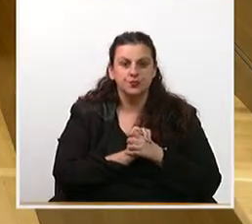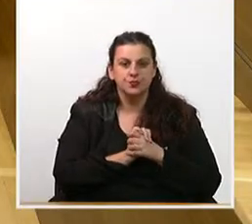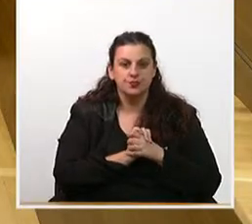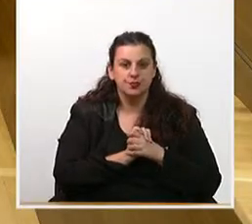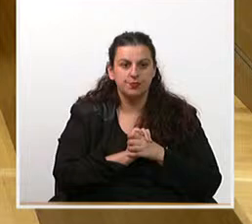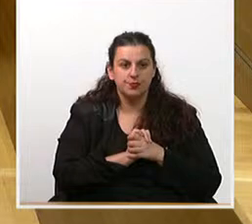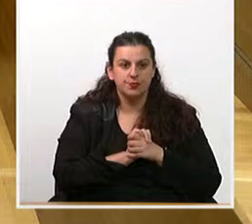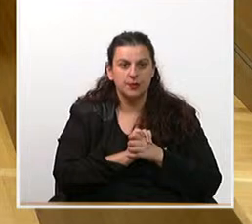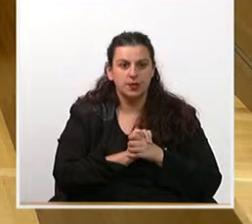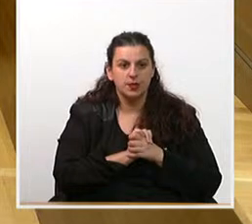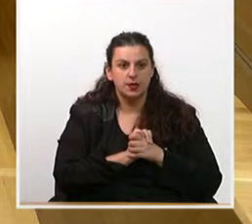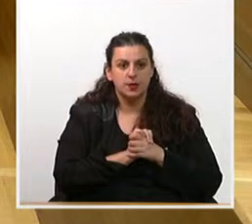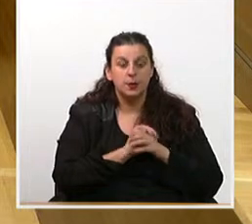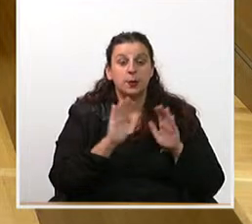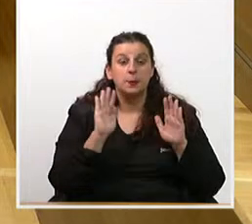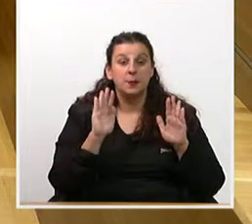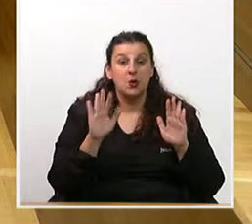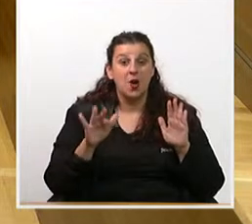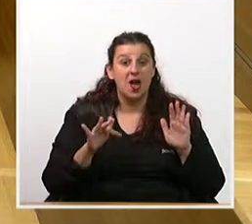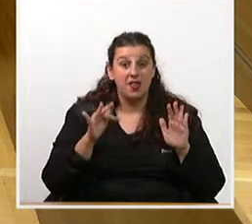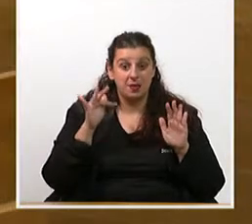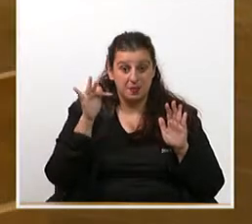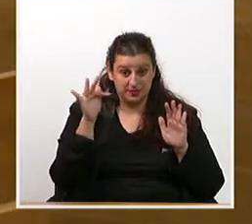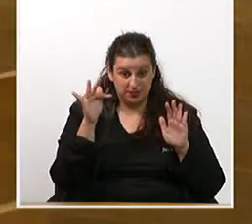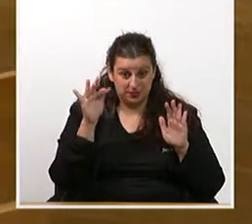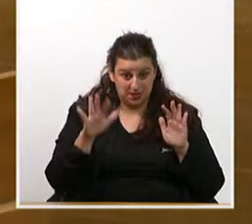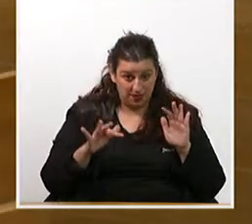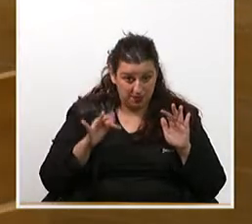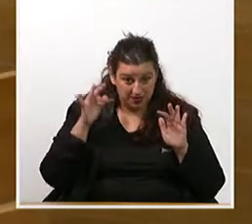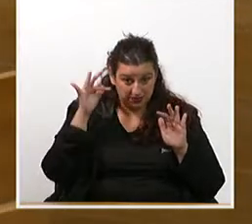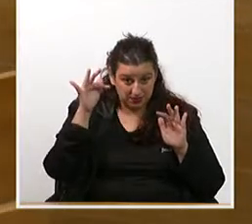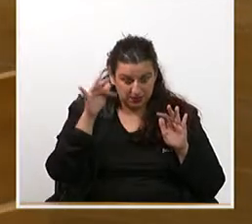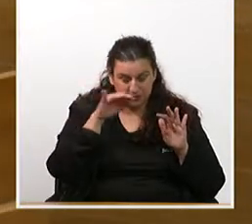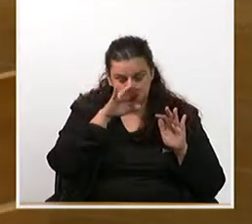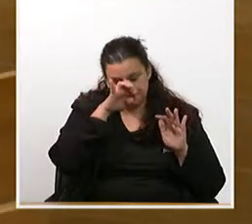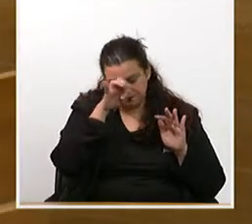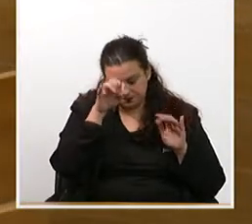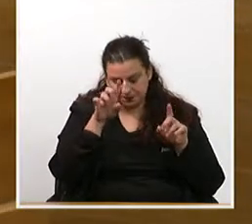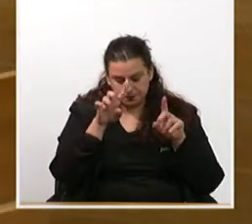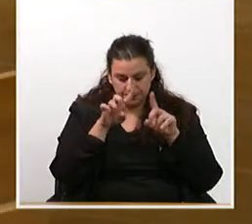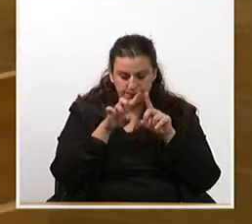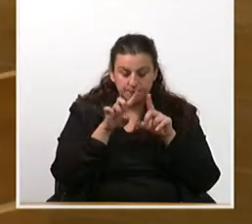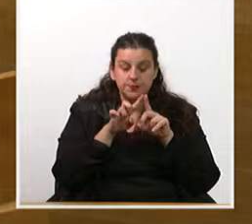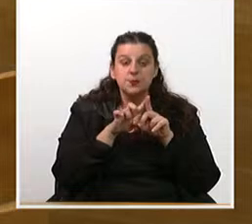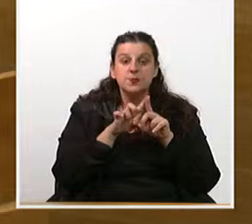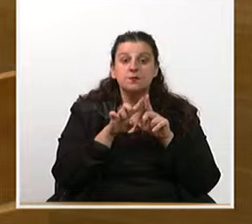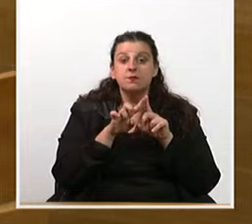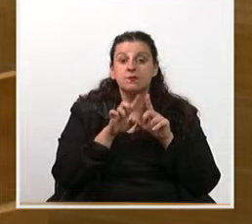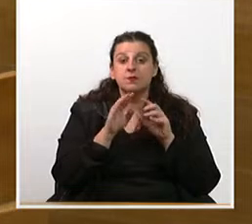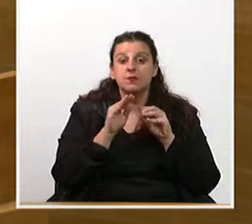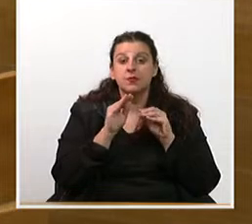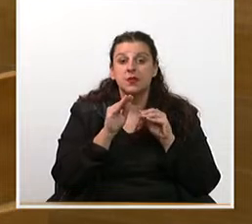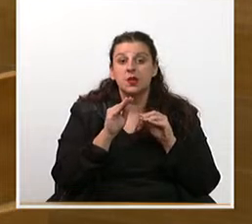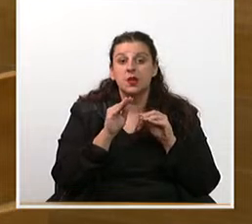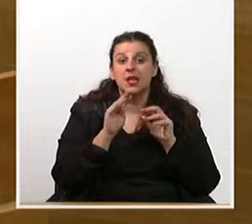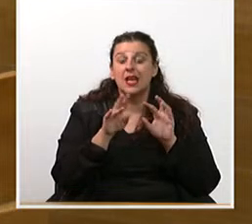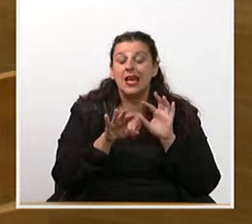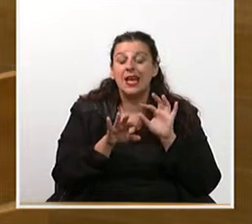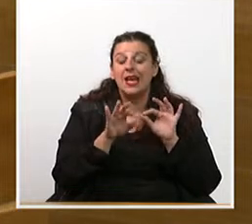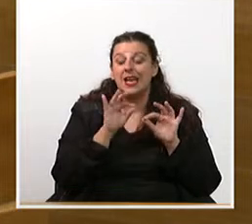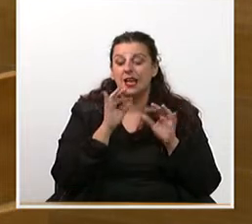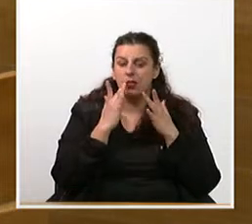Atendió pero es que además Es que además tal como dice esta elección no se basó en criterios